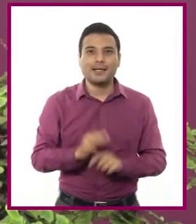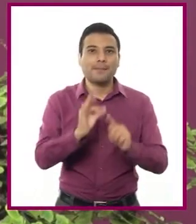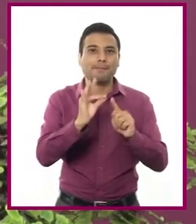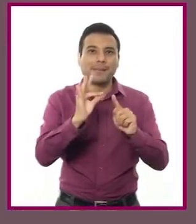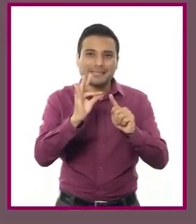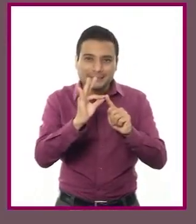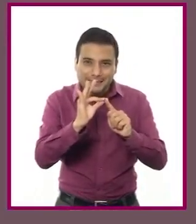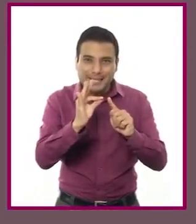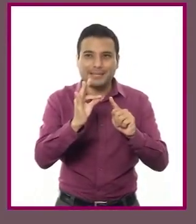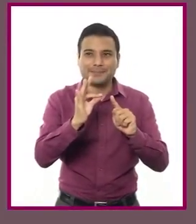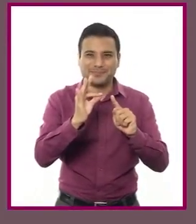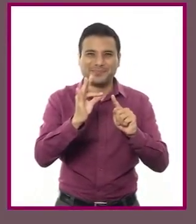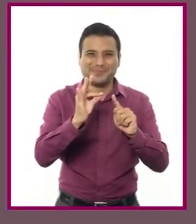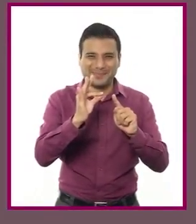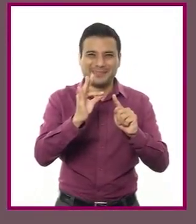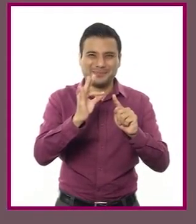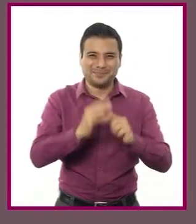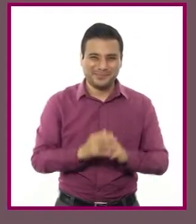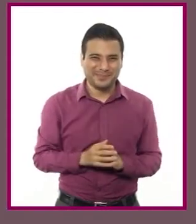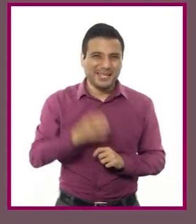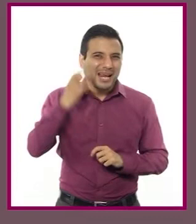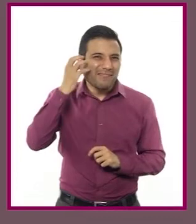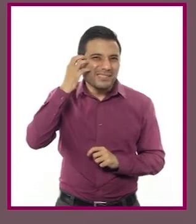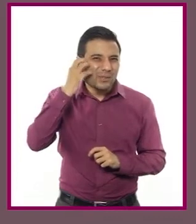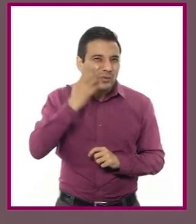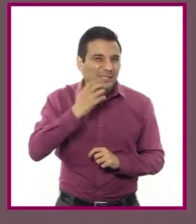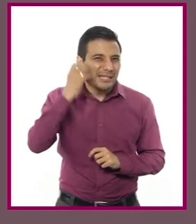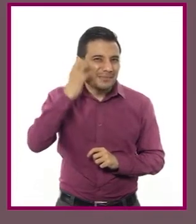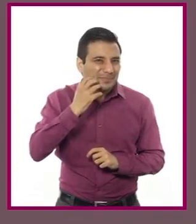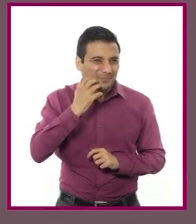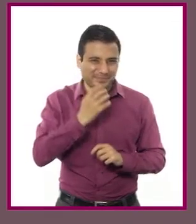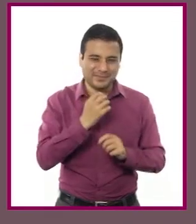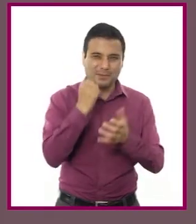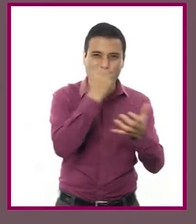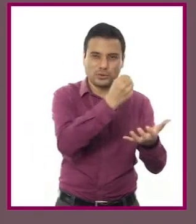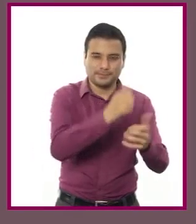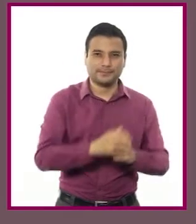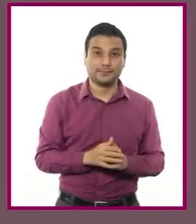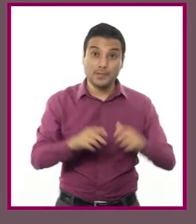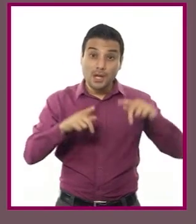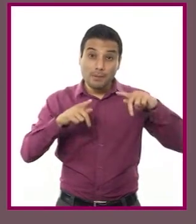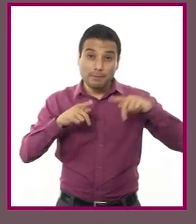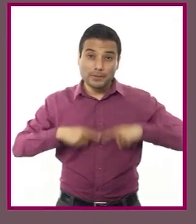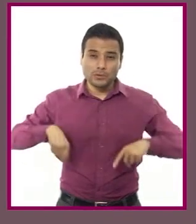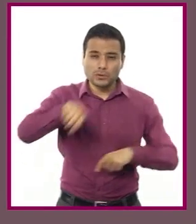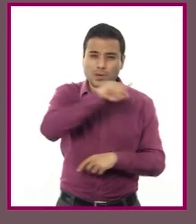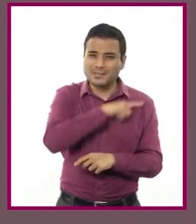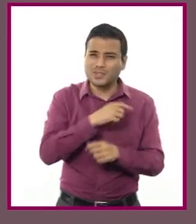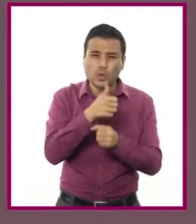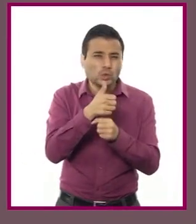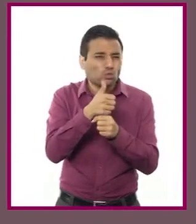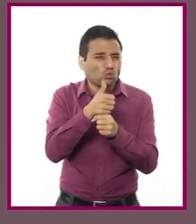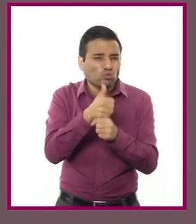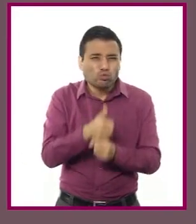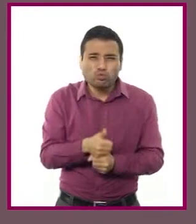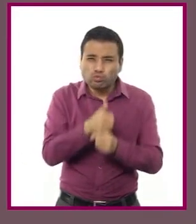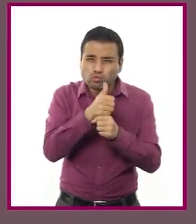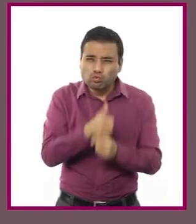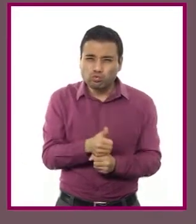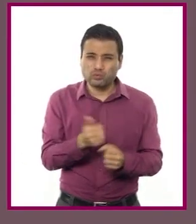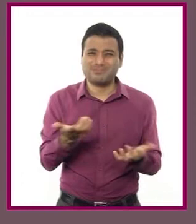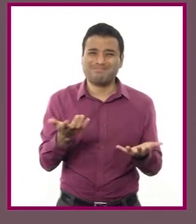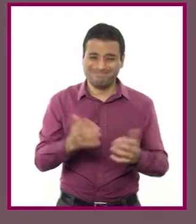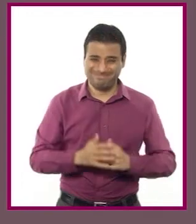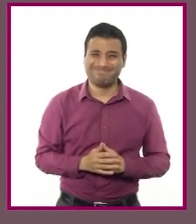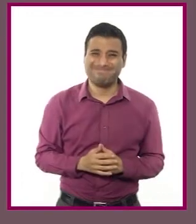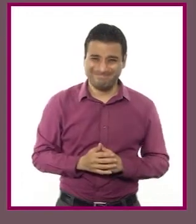Saudita. Como en toda guerra, los más afectados fueron los civiles, quienes se vieron sometidos a los abusos tanto